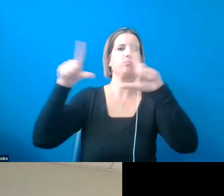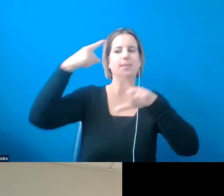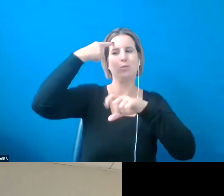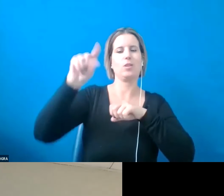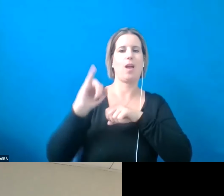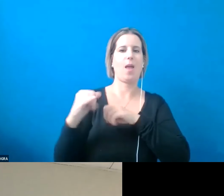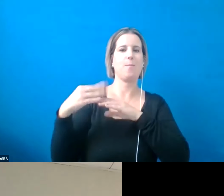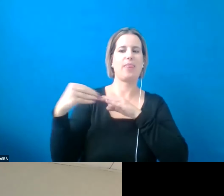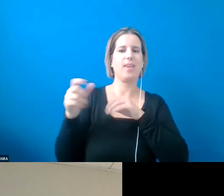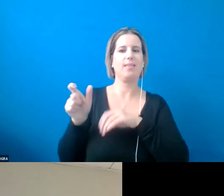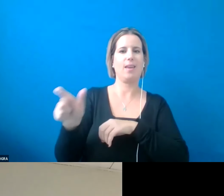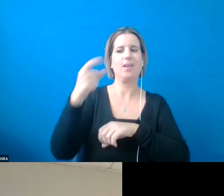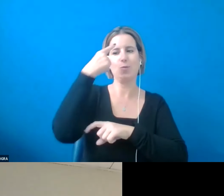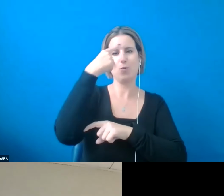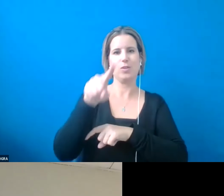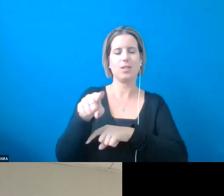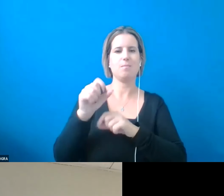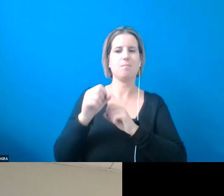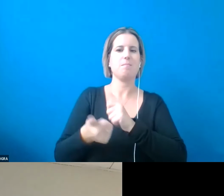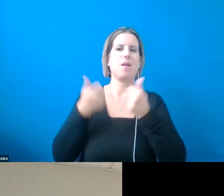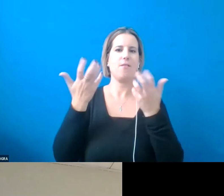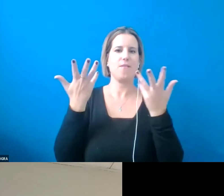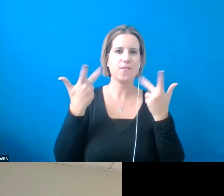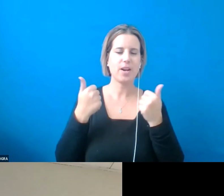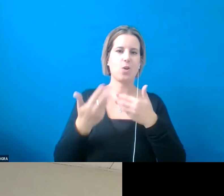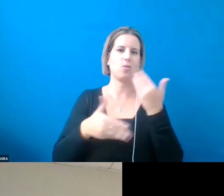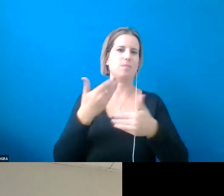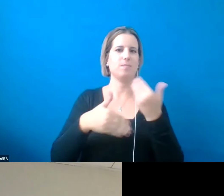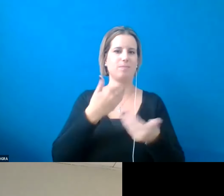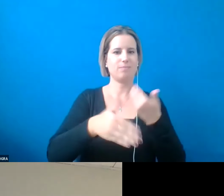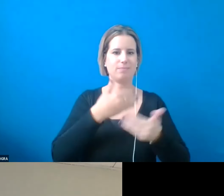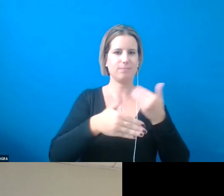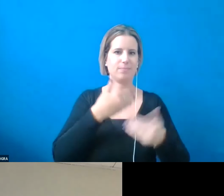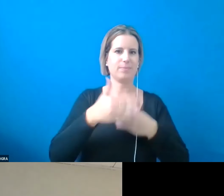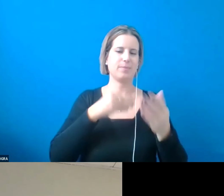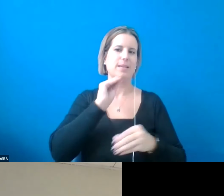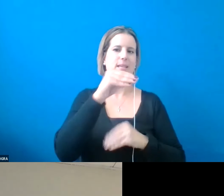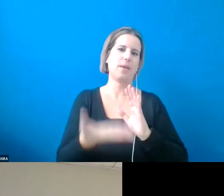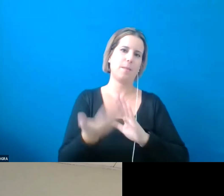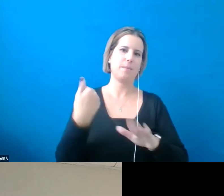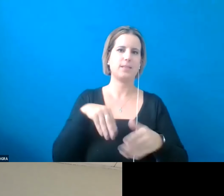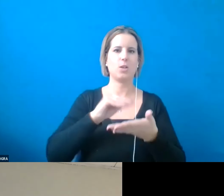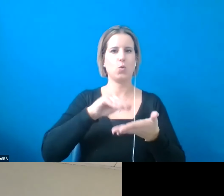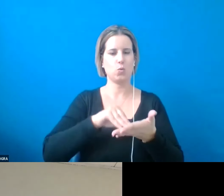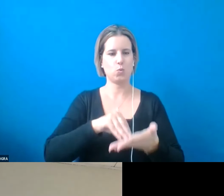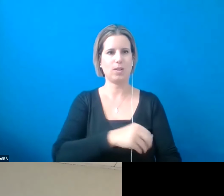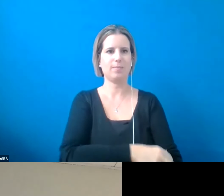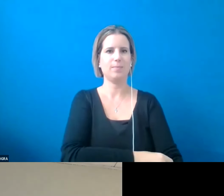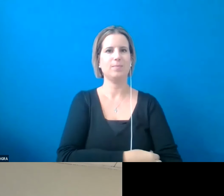eso nos permite agilizar la llamada y el que pase a consulta